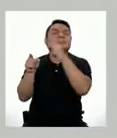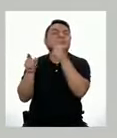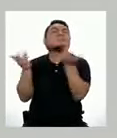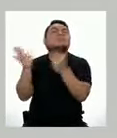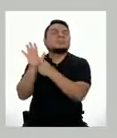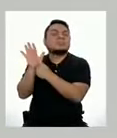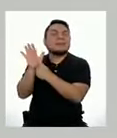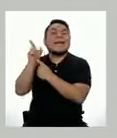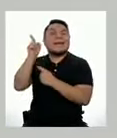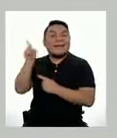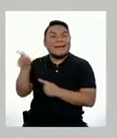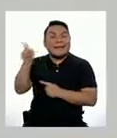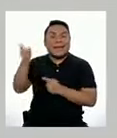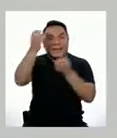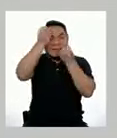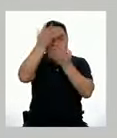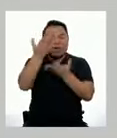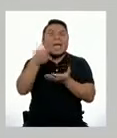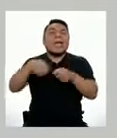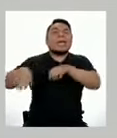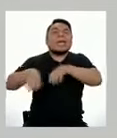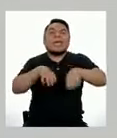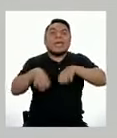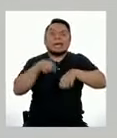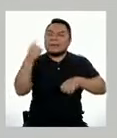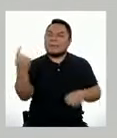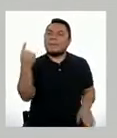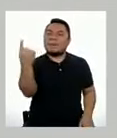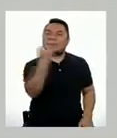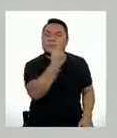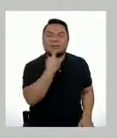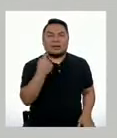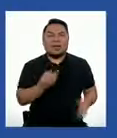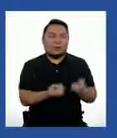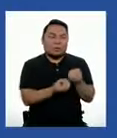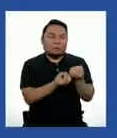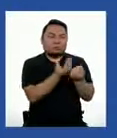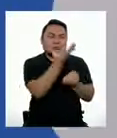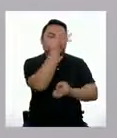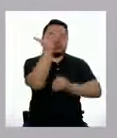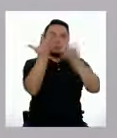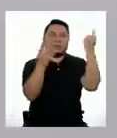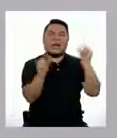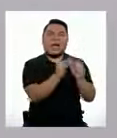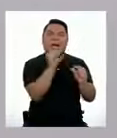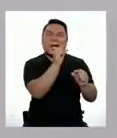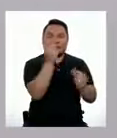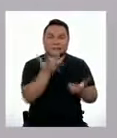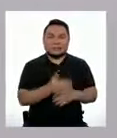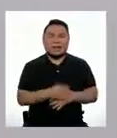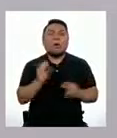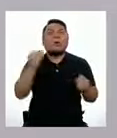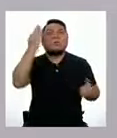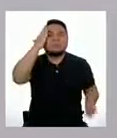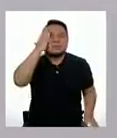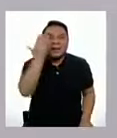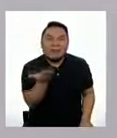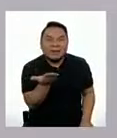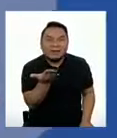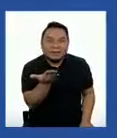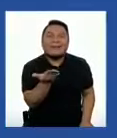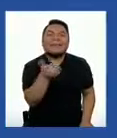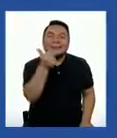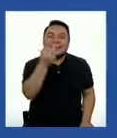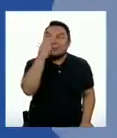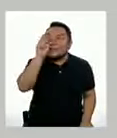Efectivamente, nos da información sobre las actividades que produce gas de efecto invernadero. ¿Cómo lo supieron?